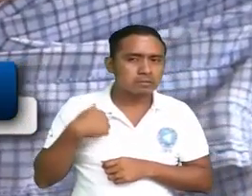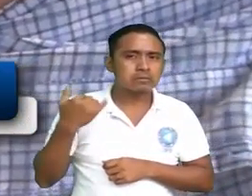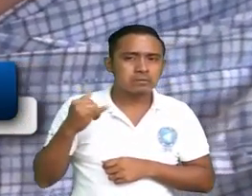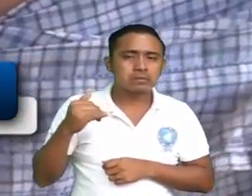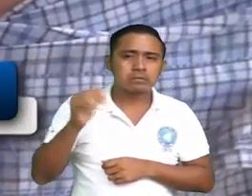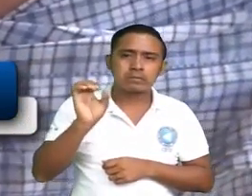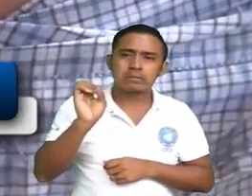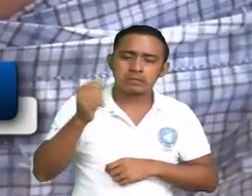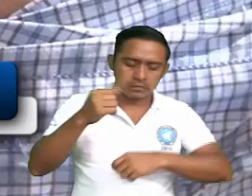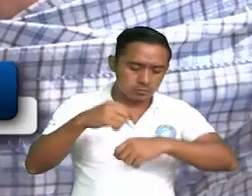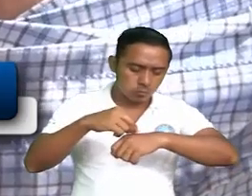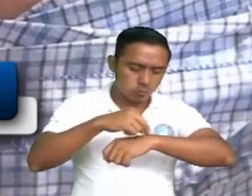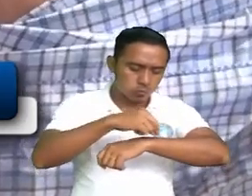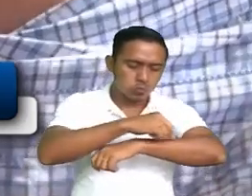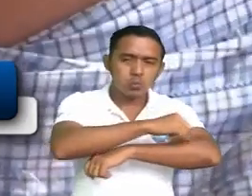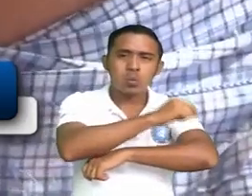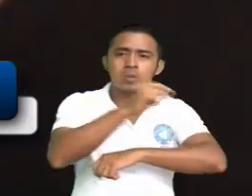lamentablemente